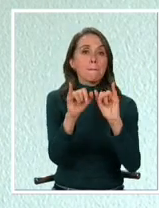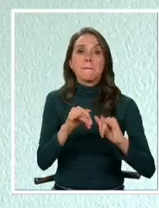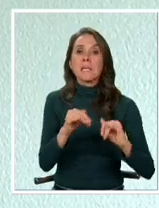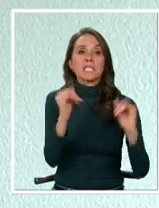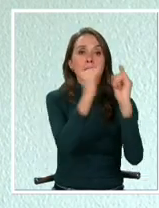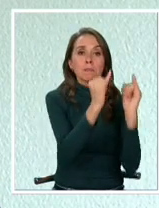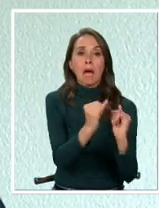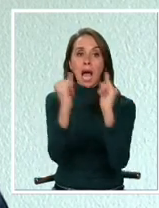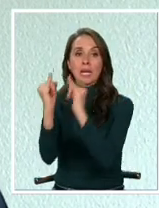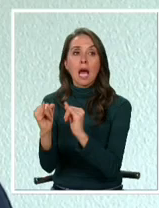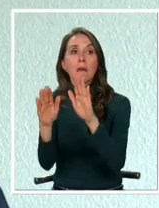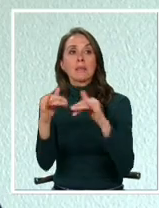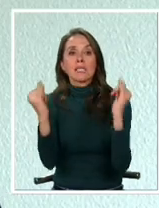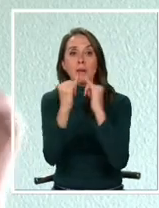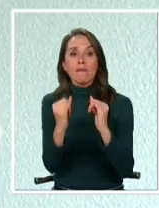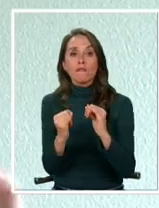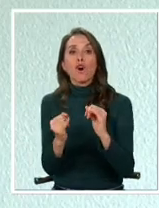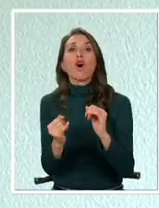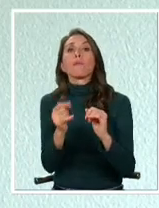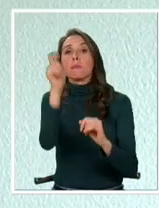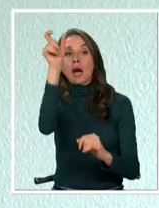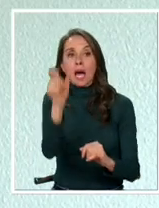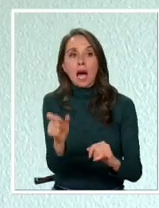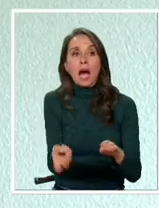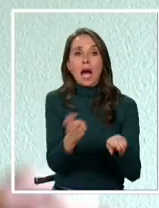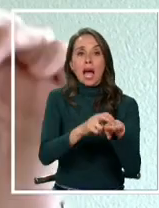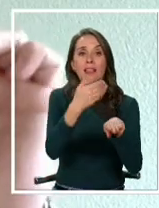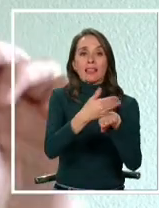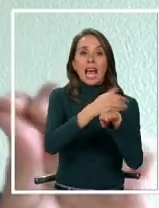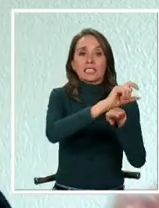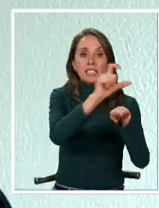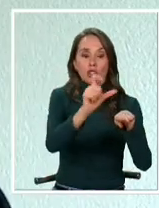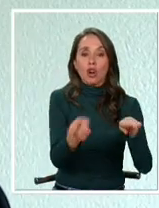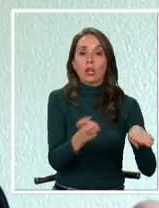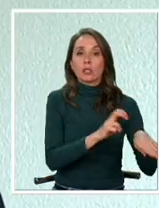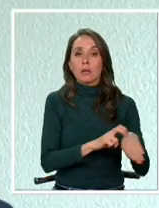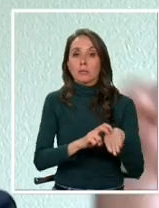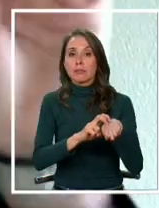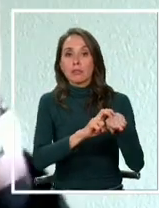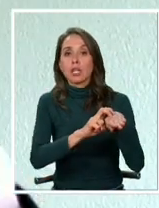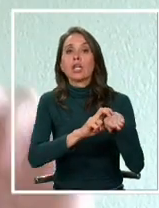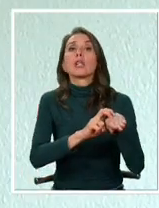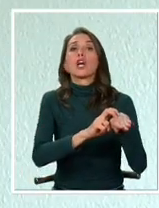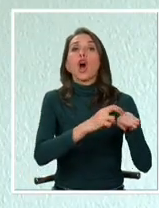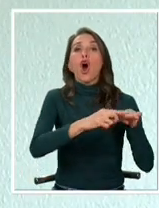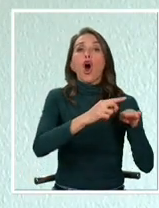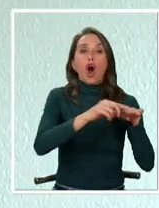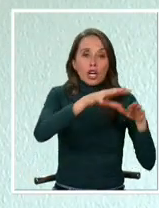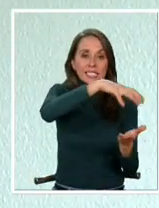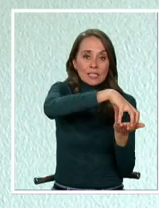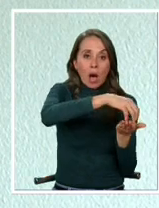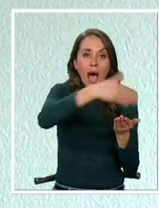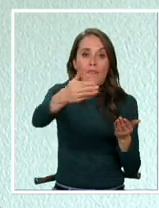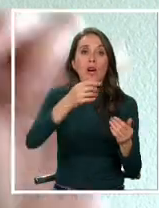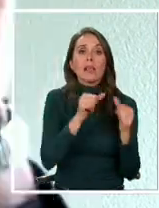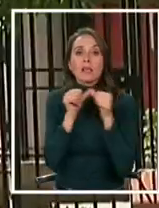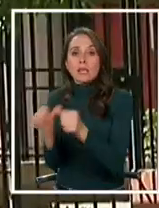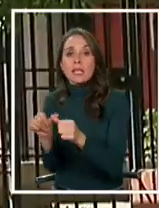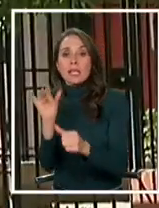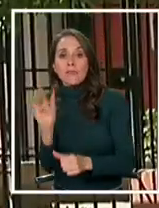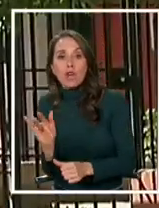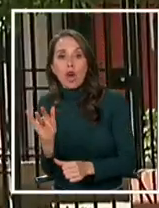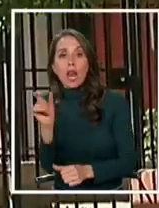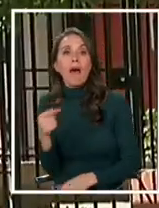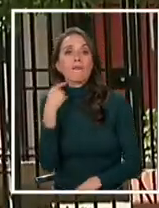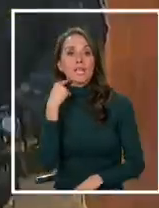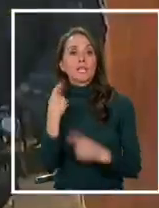características mismo modo operandi utilización de un colectivo desplazamiento fuera de la ciudad intento de agresión sexual a la víctima